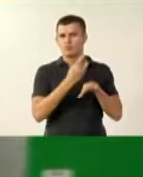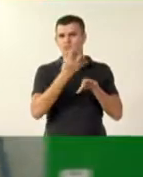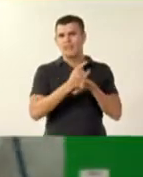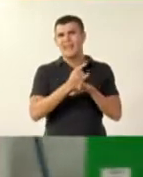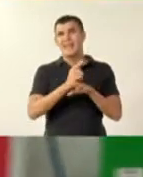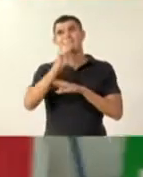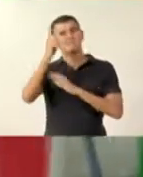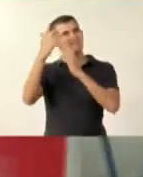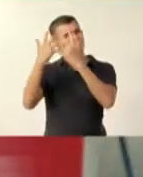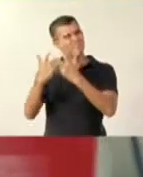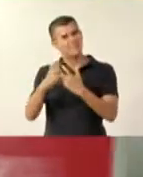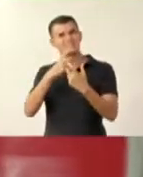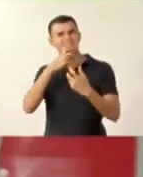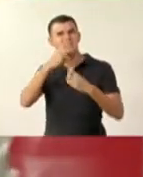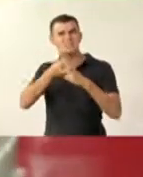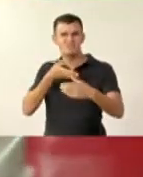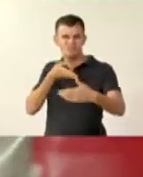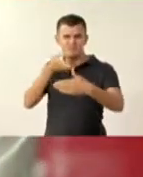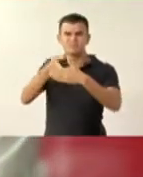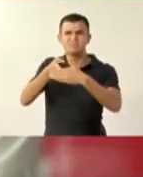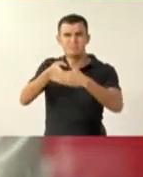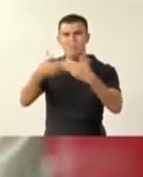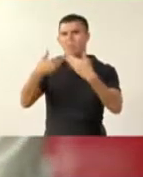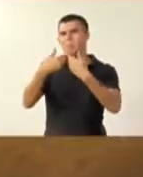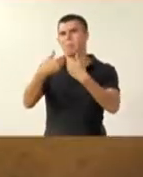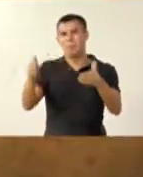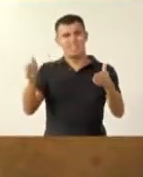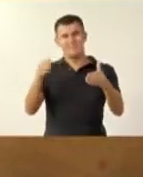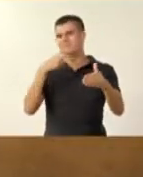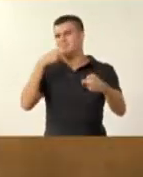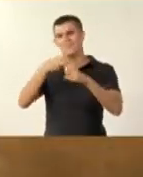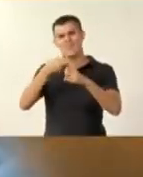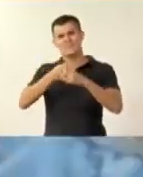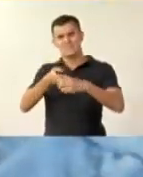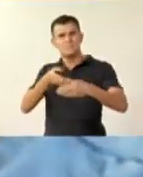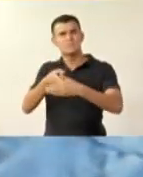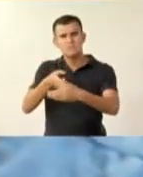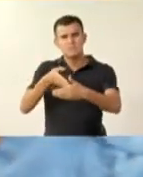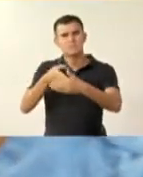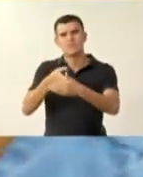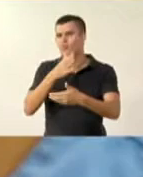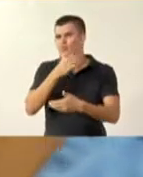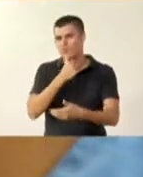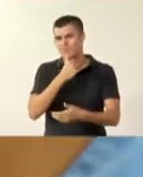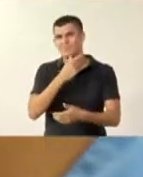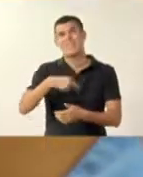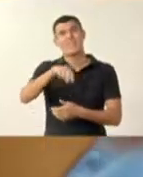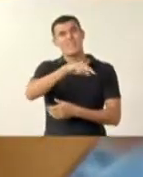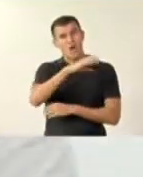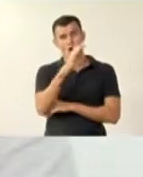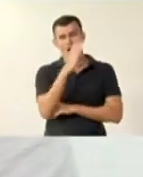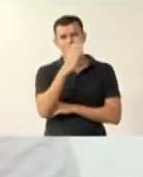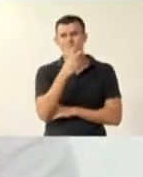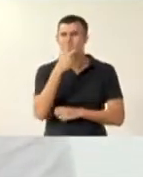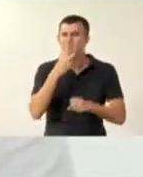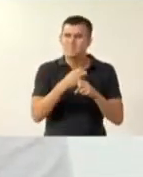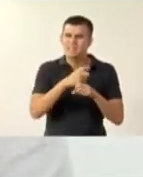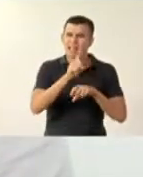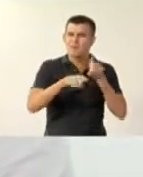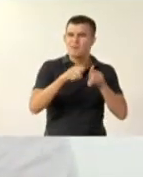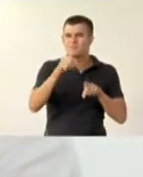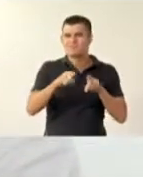las puertas cerradas para quienes poseen pocos recursos económicos y a un país poco apasionado por la lectura. Pues